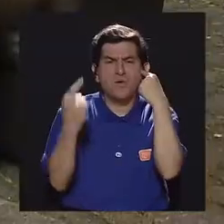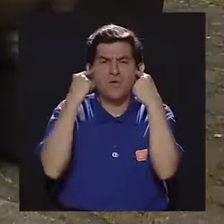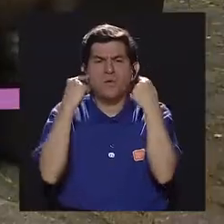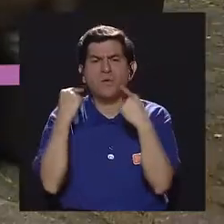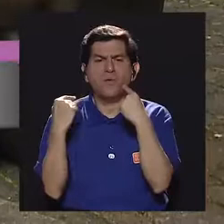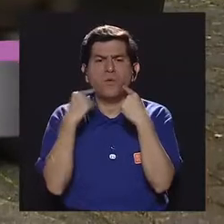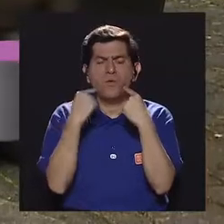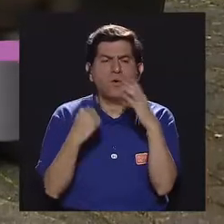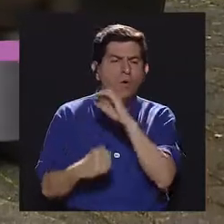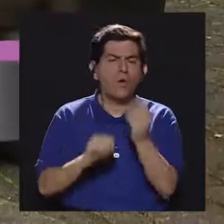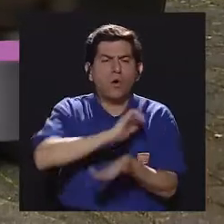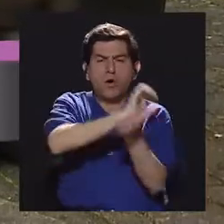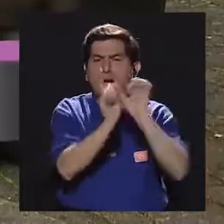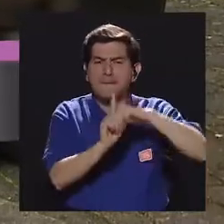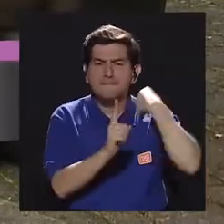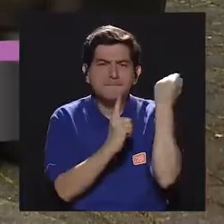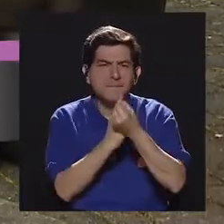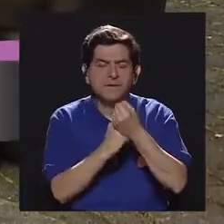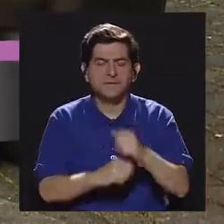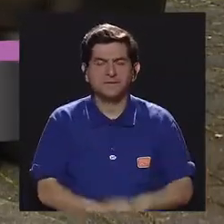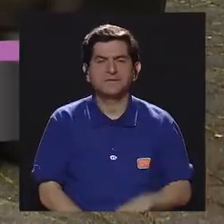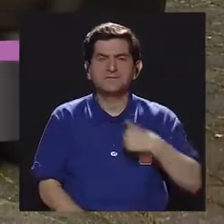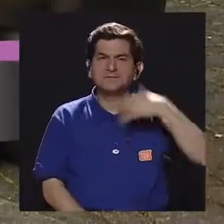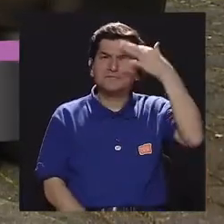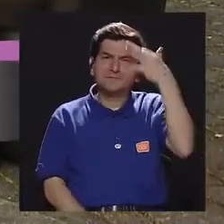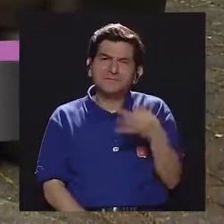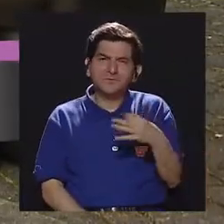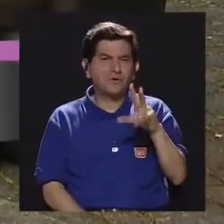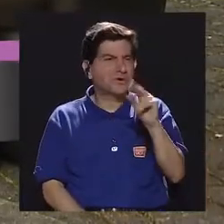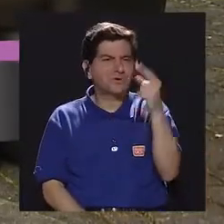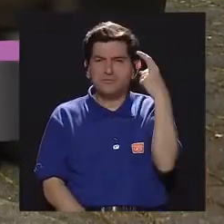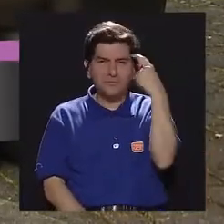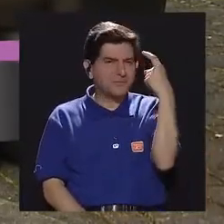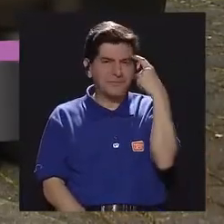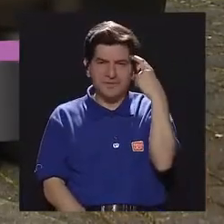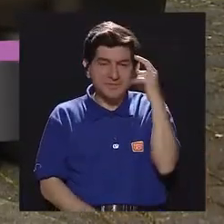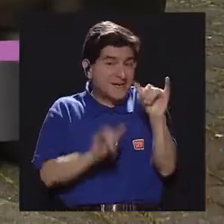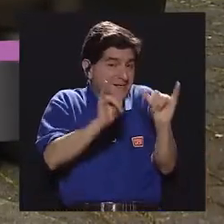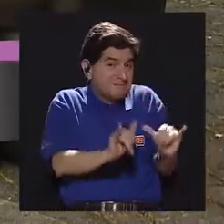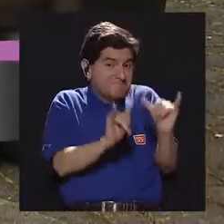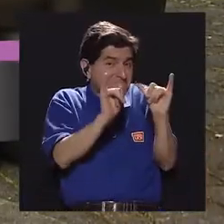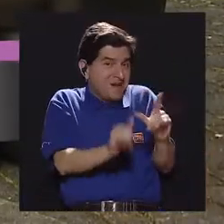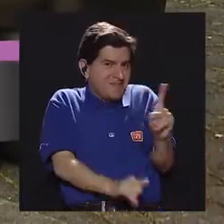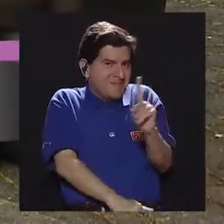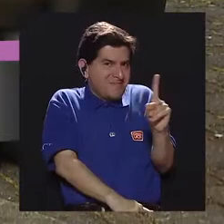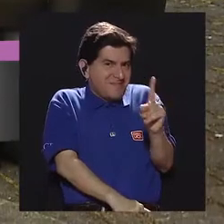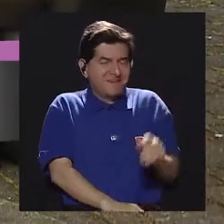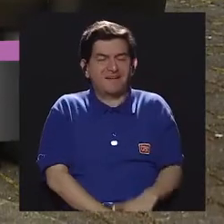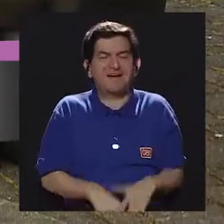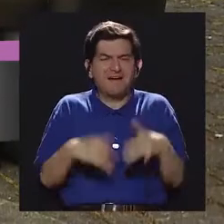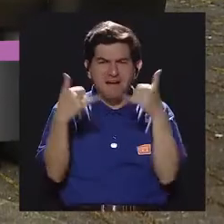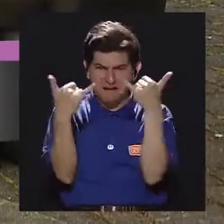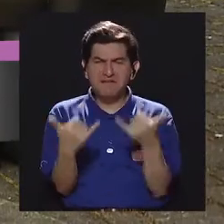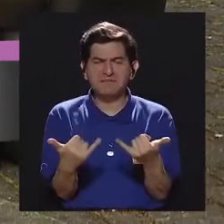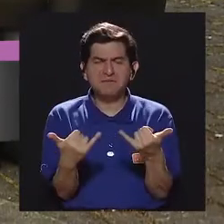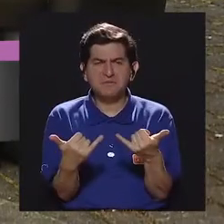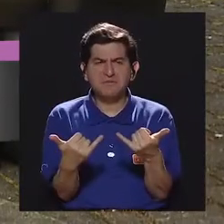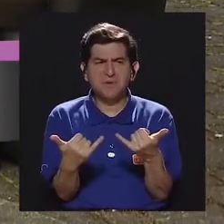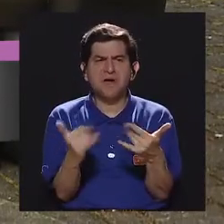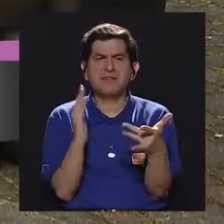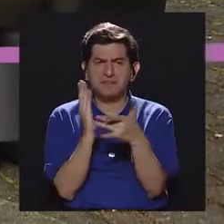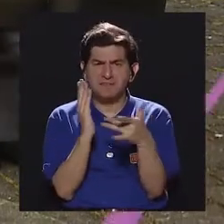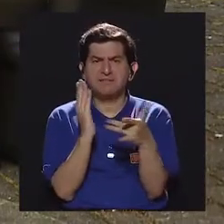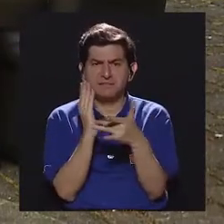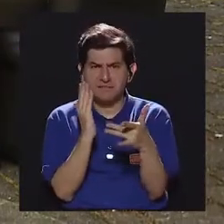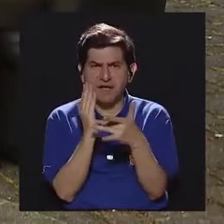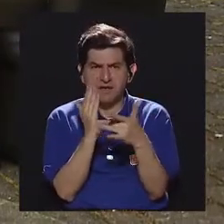ahí se revierte la situación? Okay. Yo creo que tal vez no es tanto pensando en la preservación, aunque en la actualidad